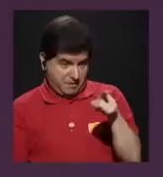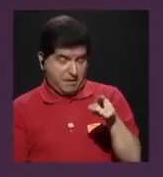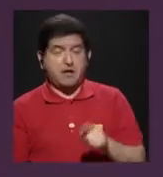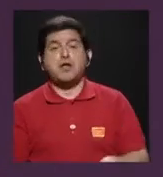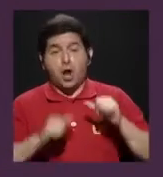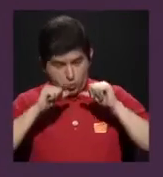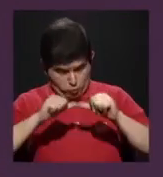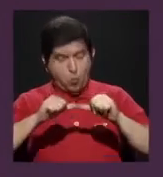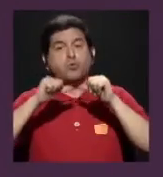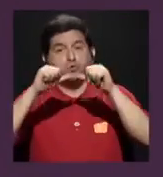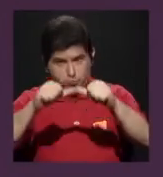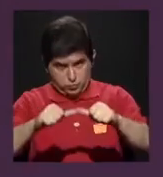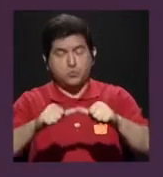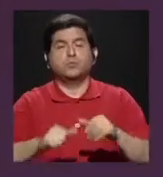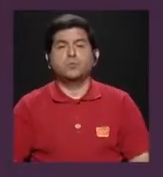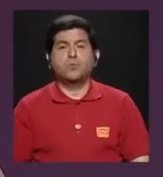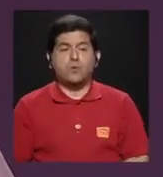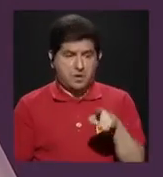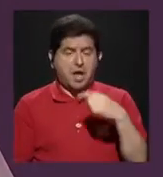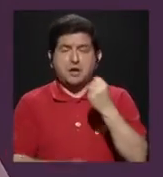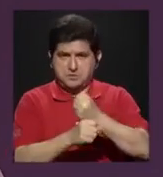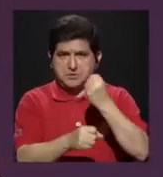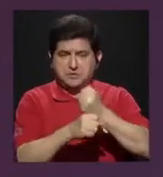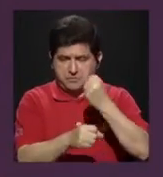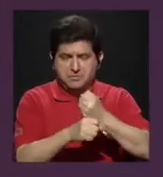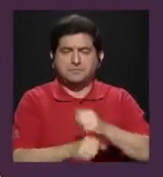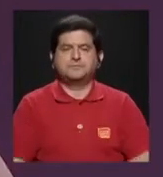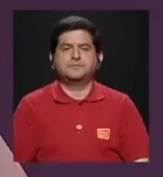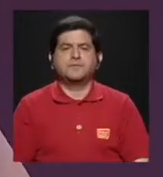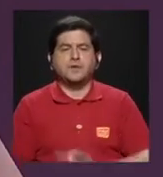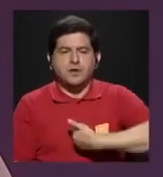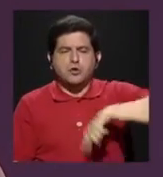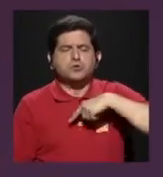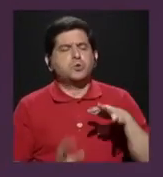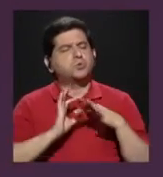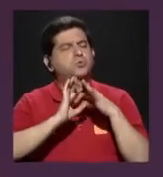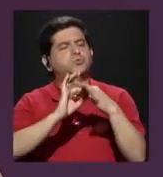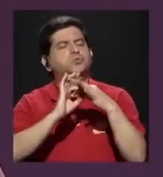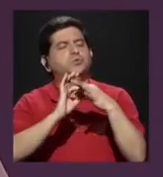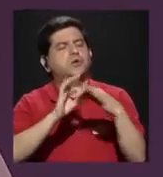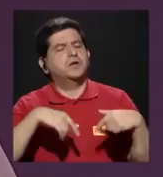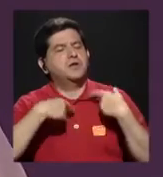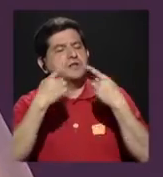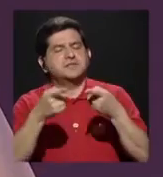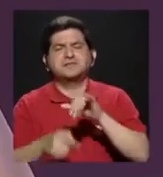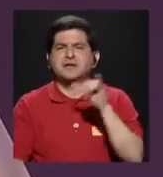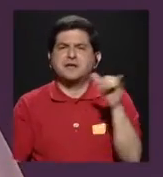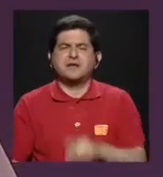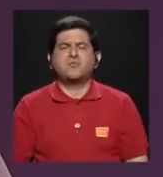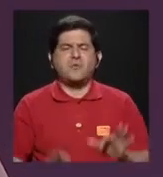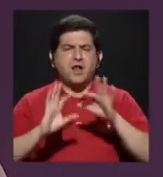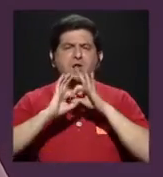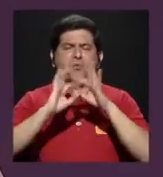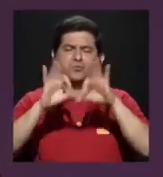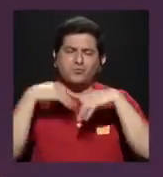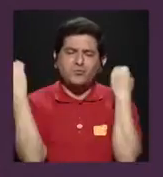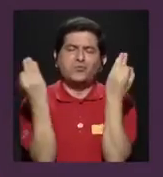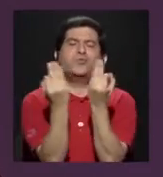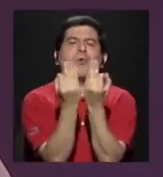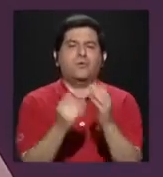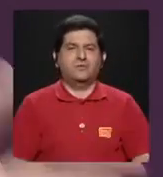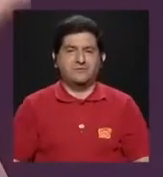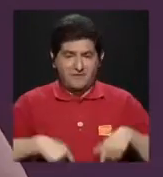ella todavía se dedica a la actividad. Y vamos juntas, es como también unión familiar, ¿verdad? Porque